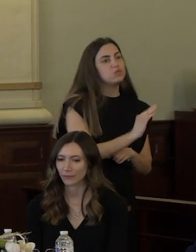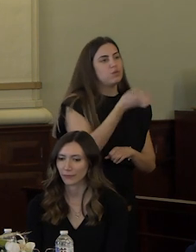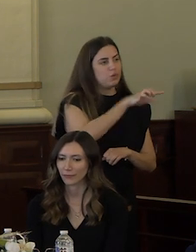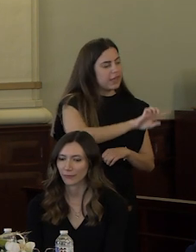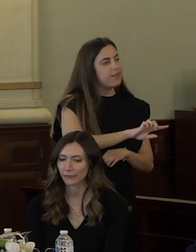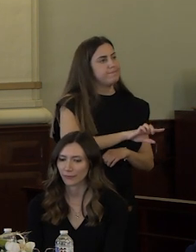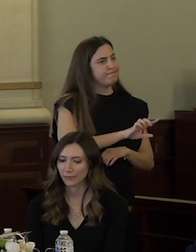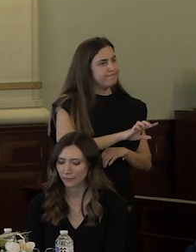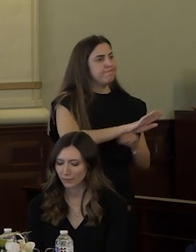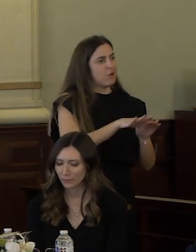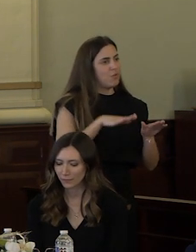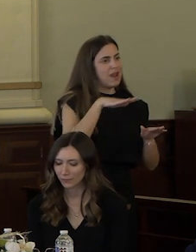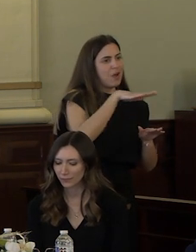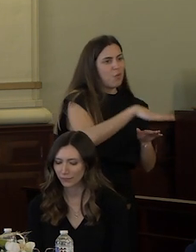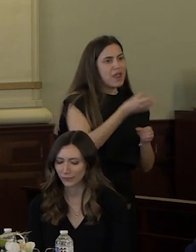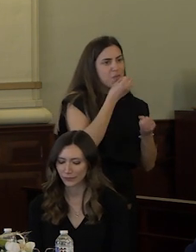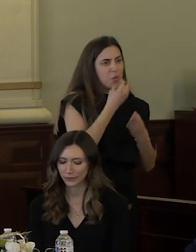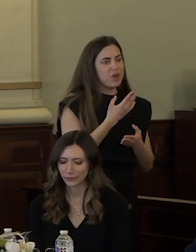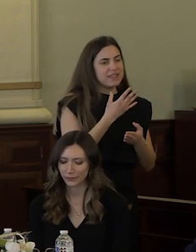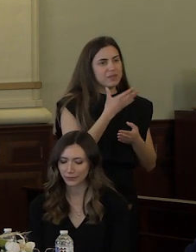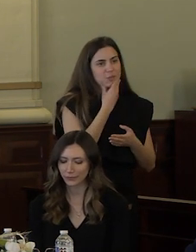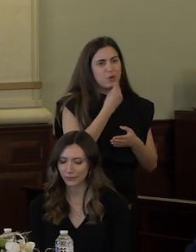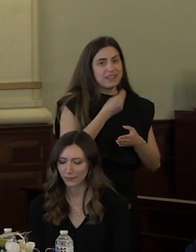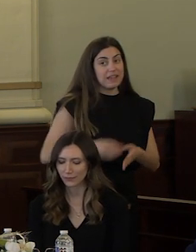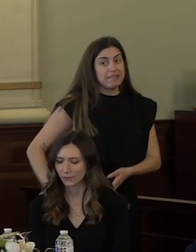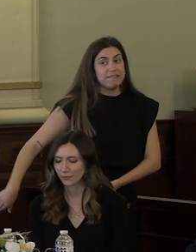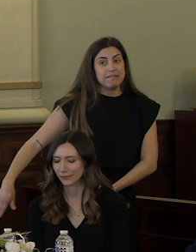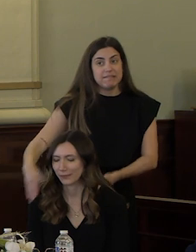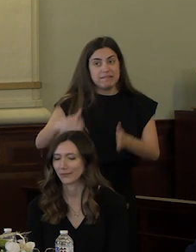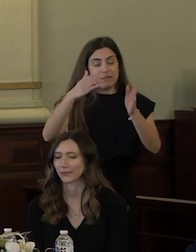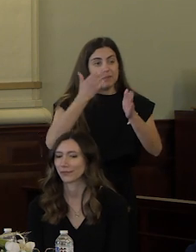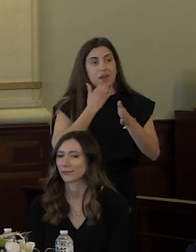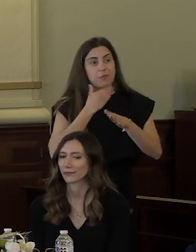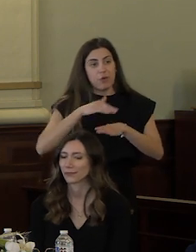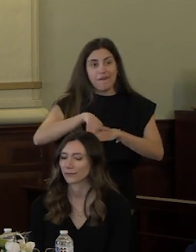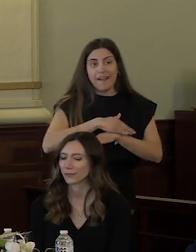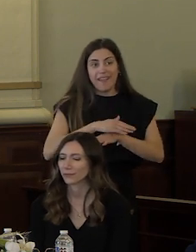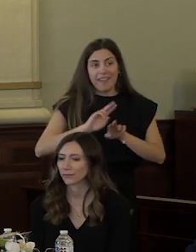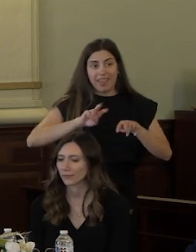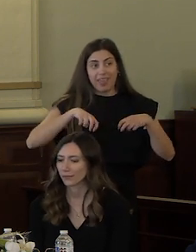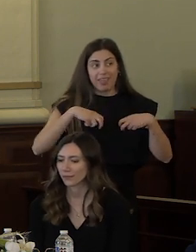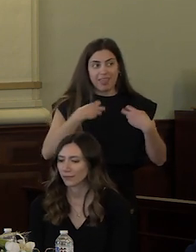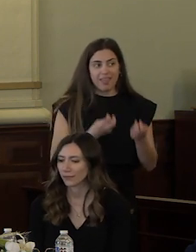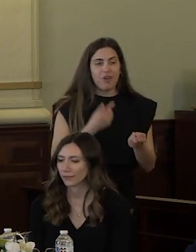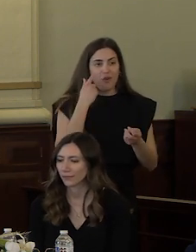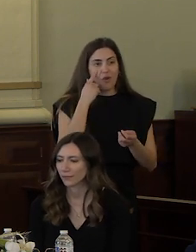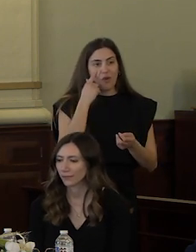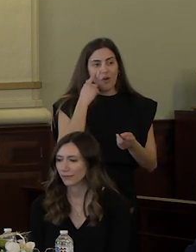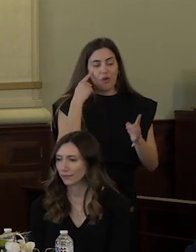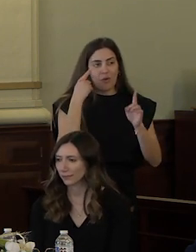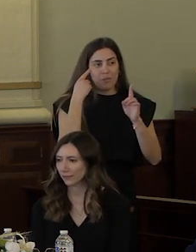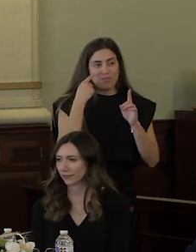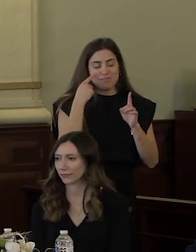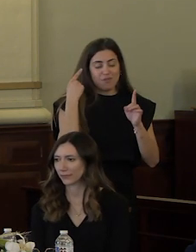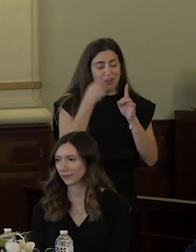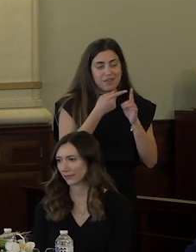ahí magnífica para pasear. Que es que es impresionante todo el centro de la ciudad, qué gusto da